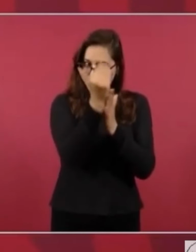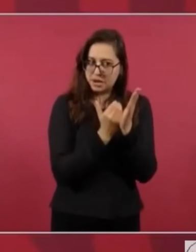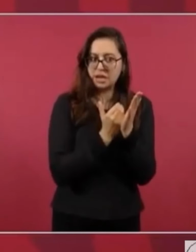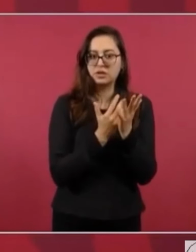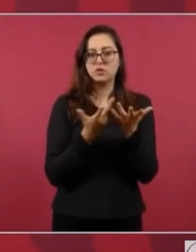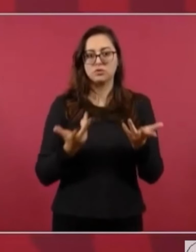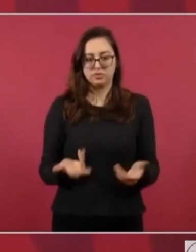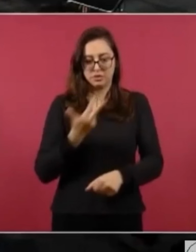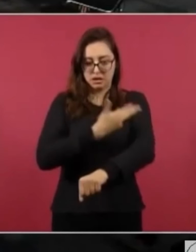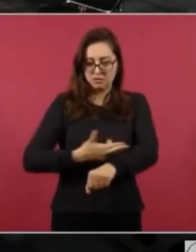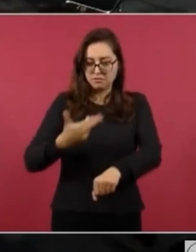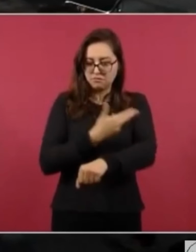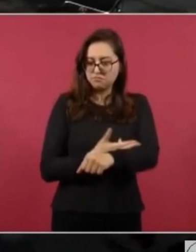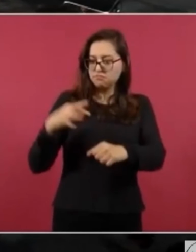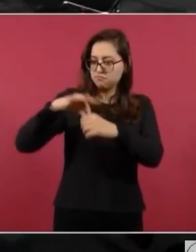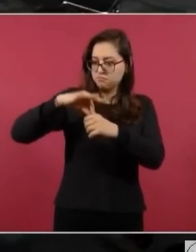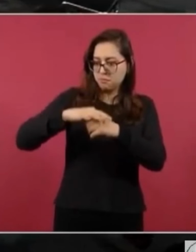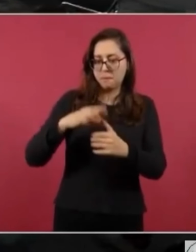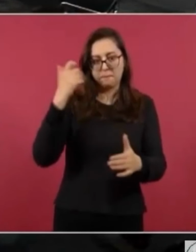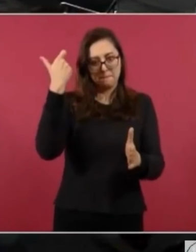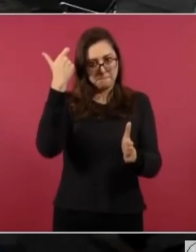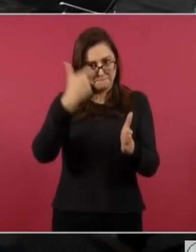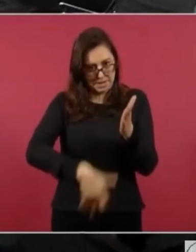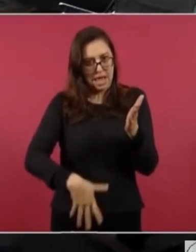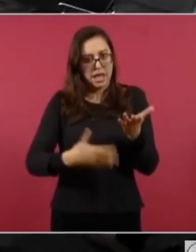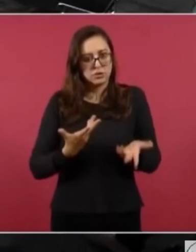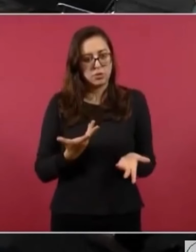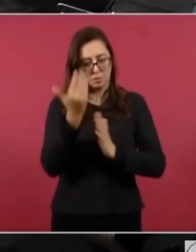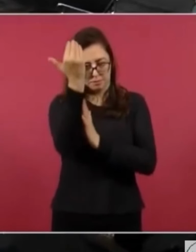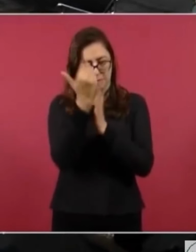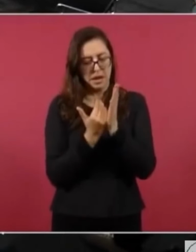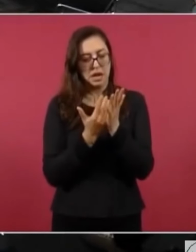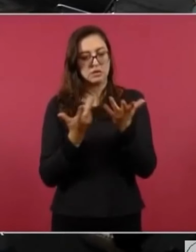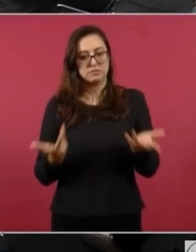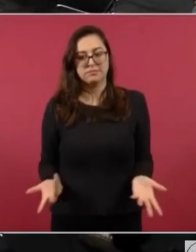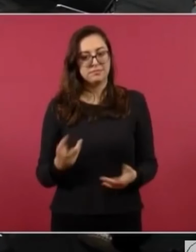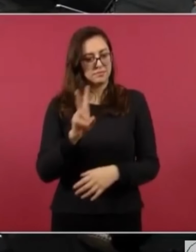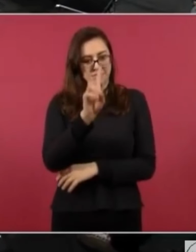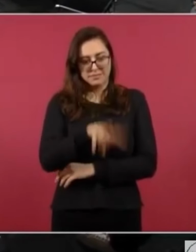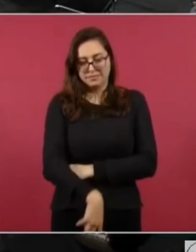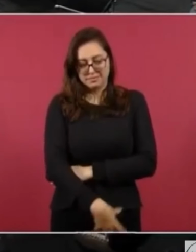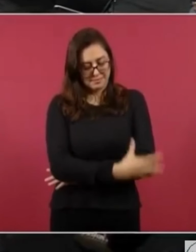la organización de elecciones en México, porque es una vergüenza